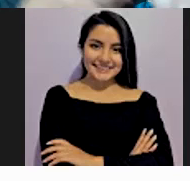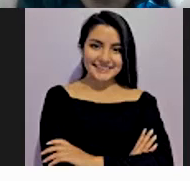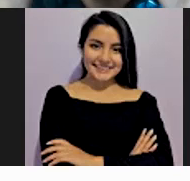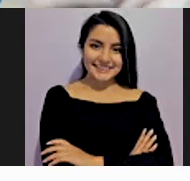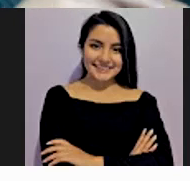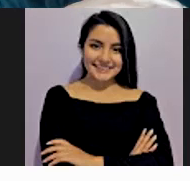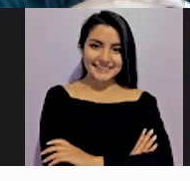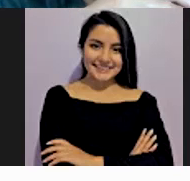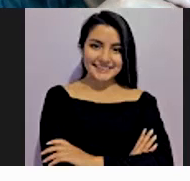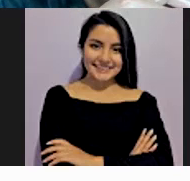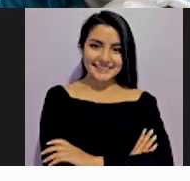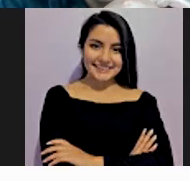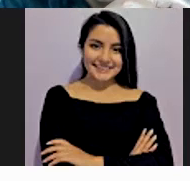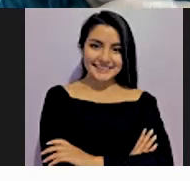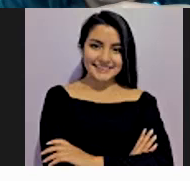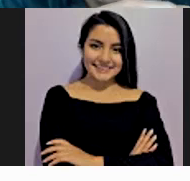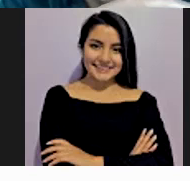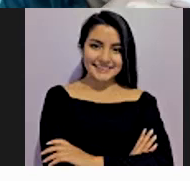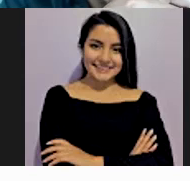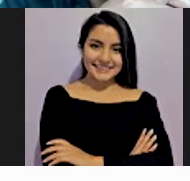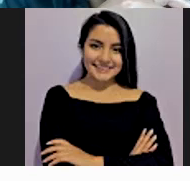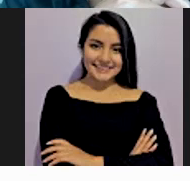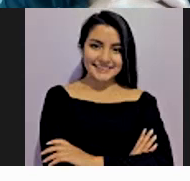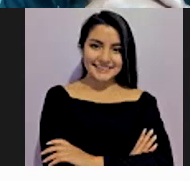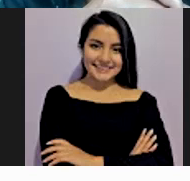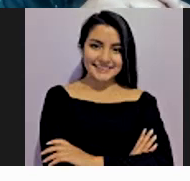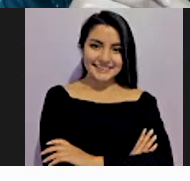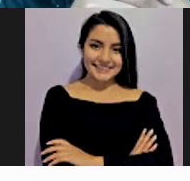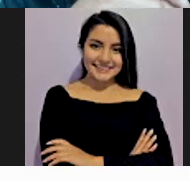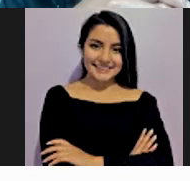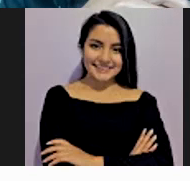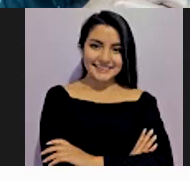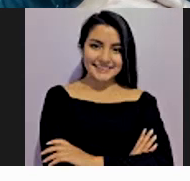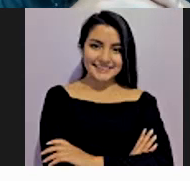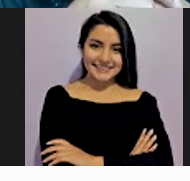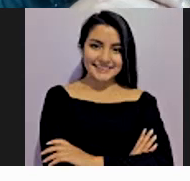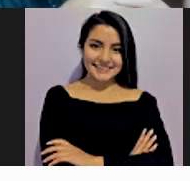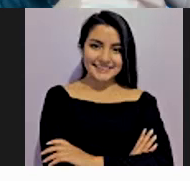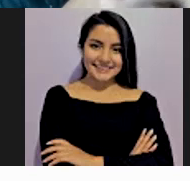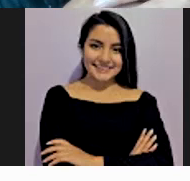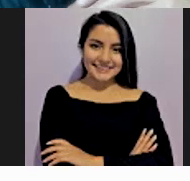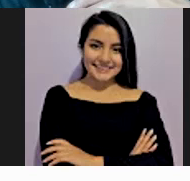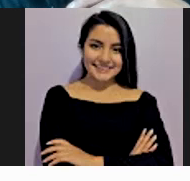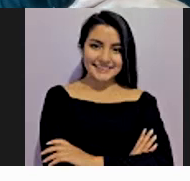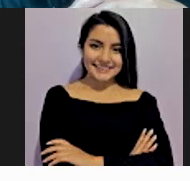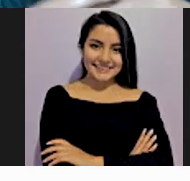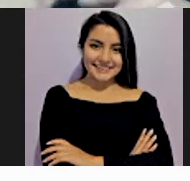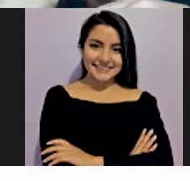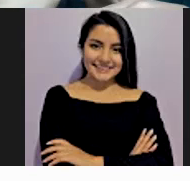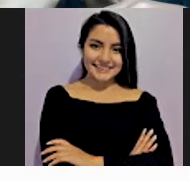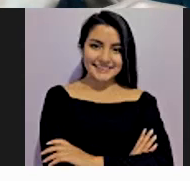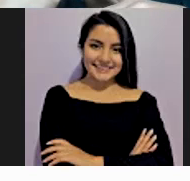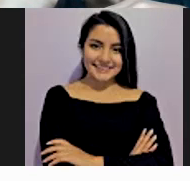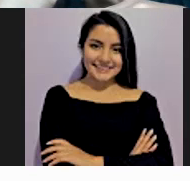estará terminando? Él tiene que terminar su materia. Ya se fue, Edgar. Creo que ya se fue. Ya no está en el correo, tampoco nos